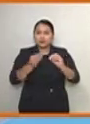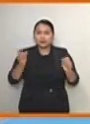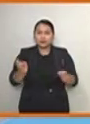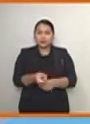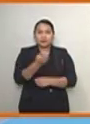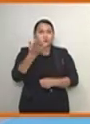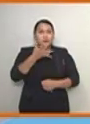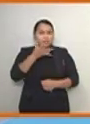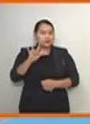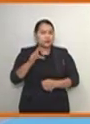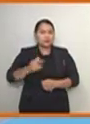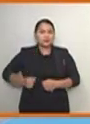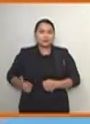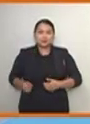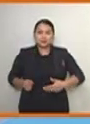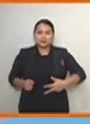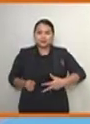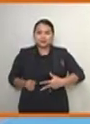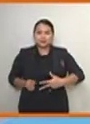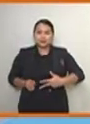muchísima suerte